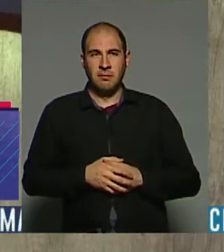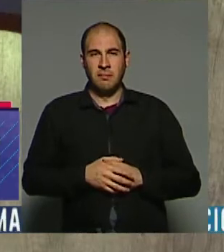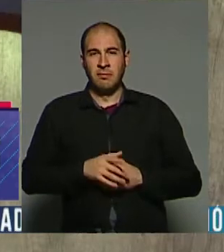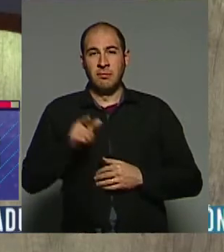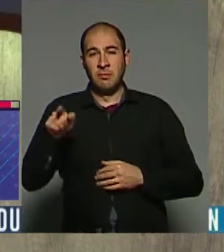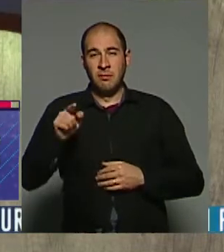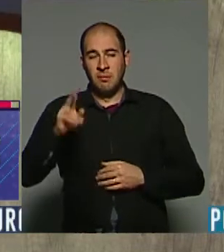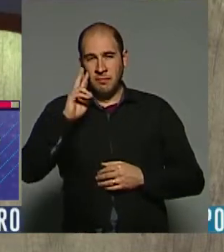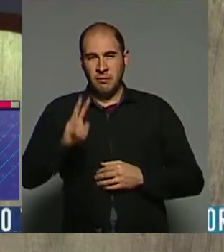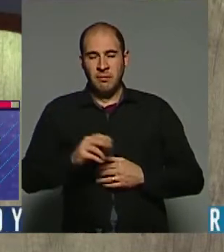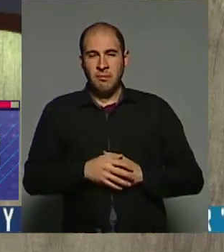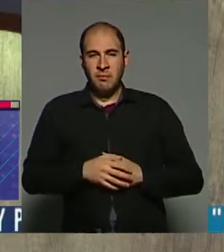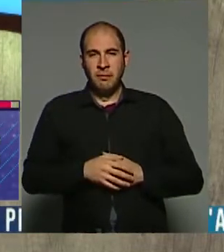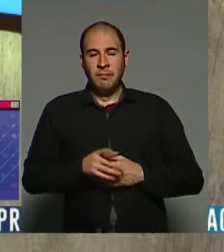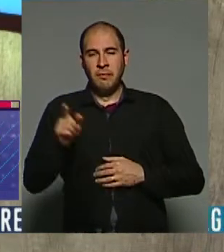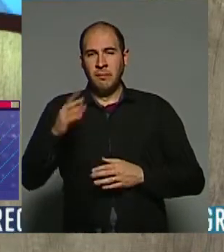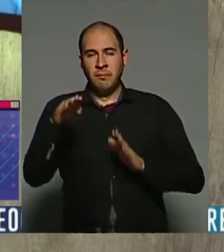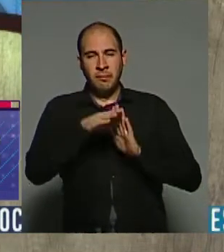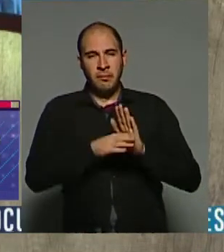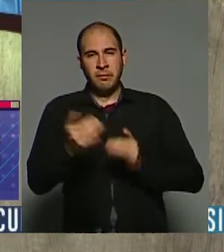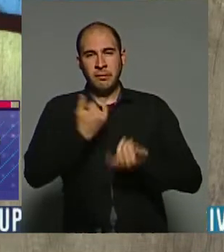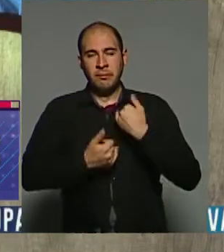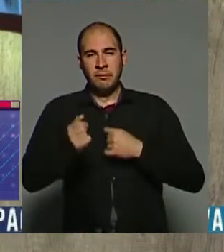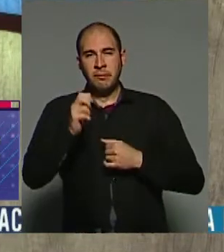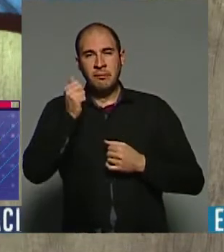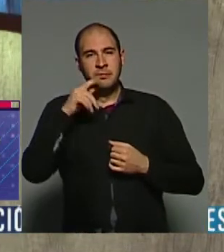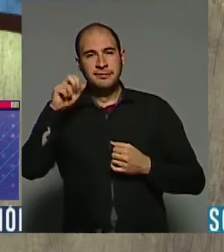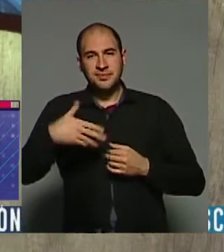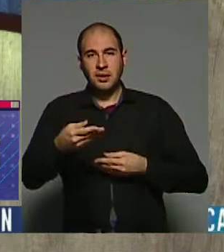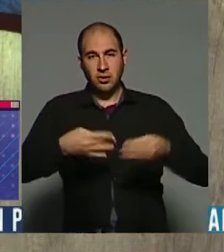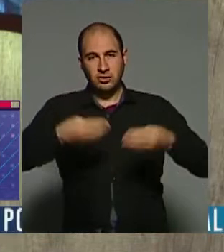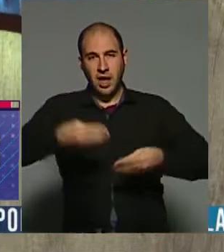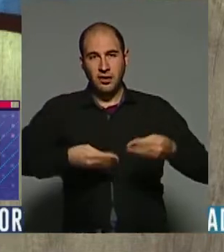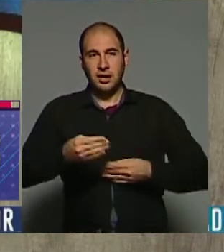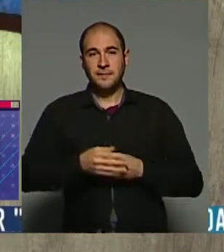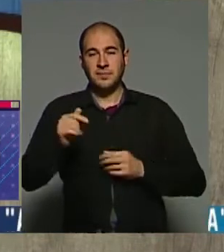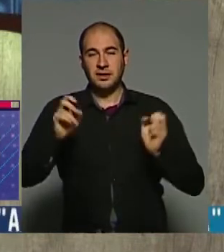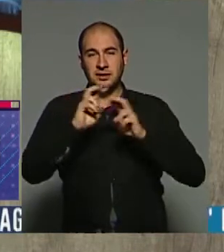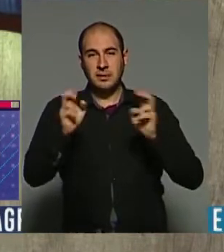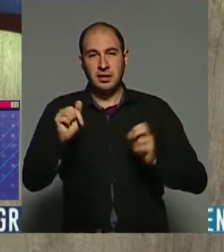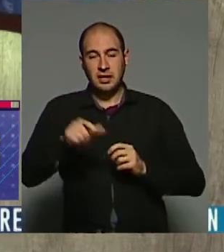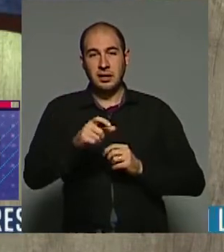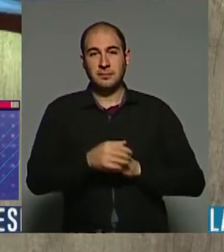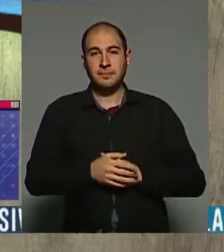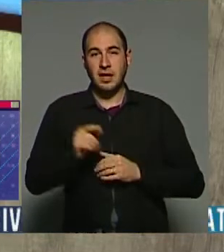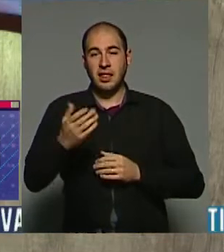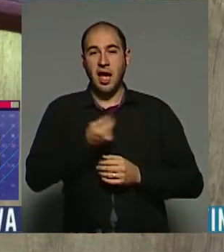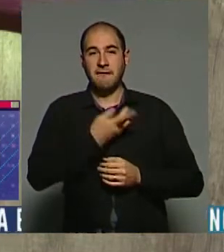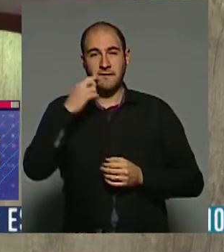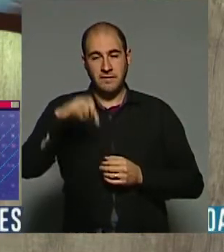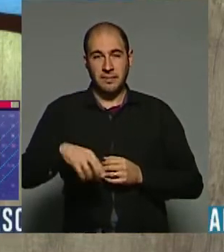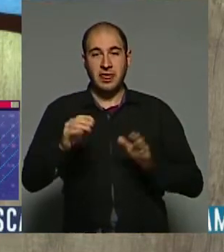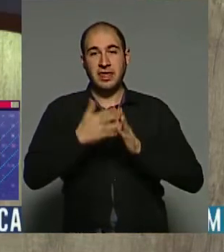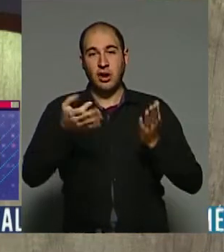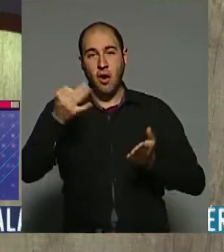Bueno, entonces ahí bien lo estaba detallando Agustina Tornese, la especialista y contadora en lo que es este tema y los que nos ha traído la AFIP en el